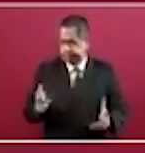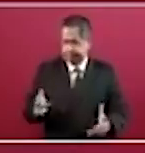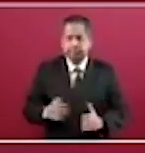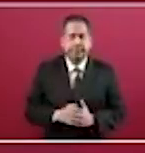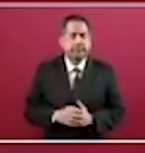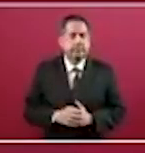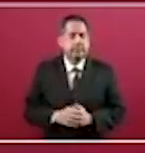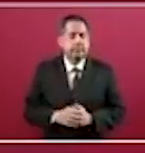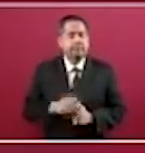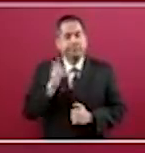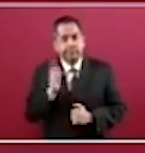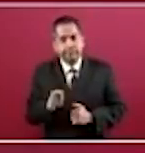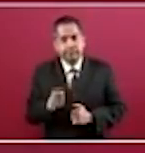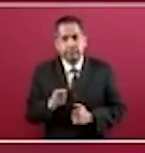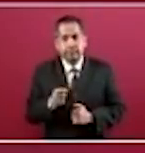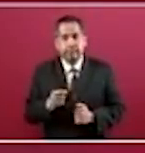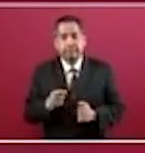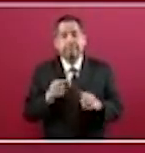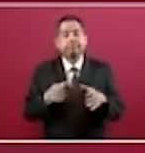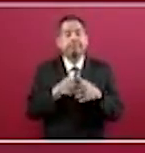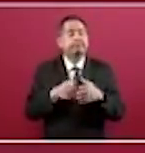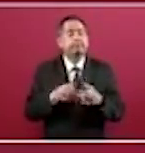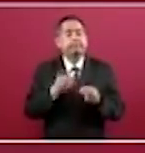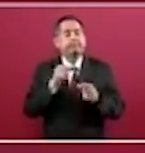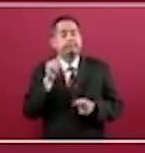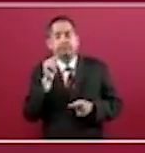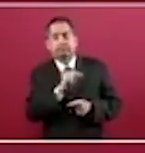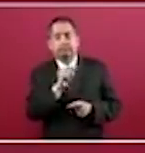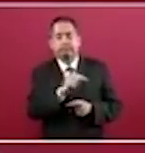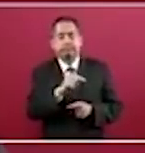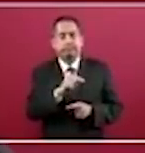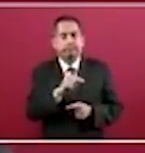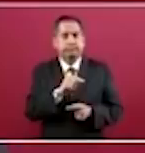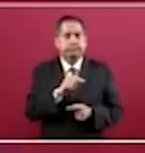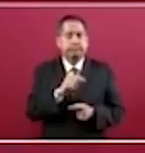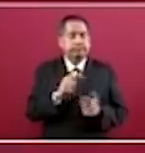Entonces, es un asunto de la